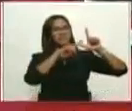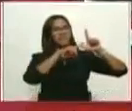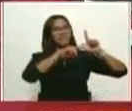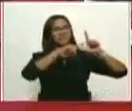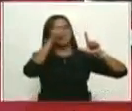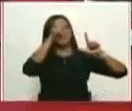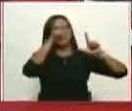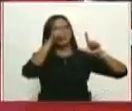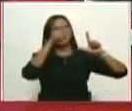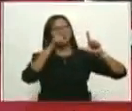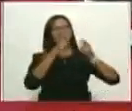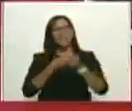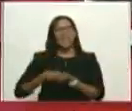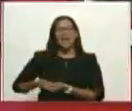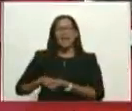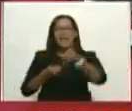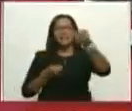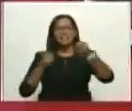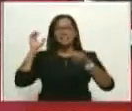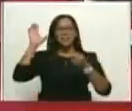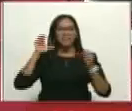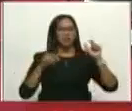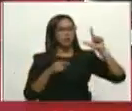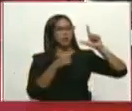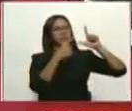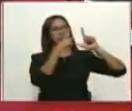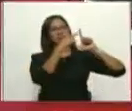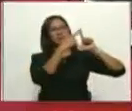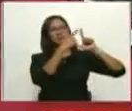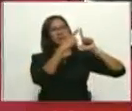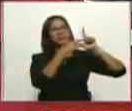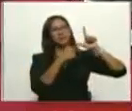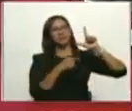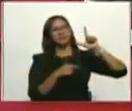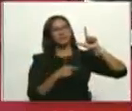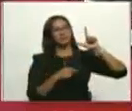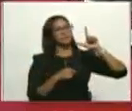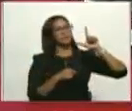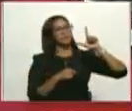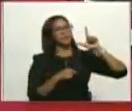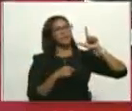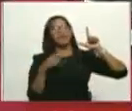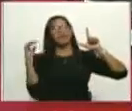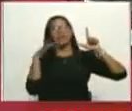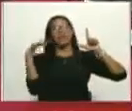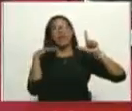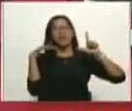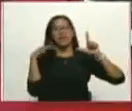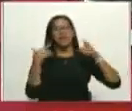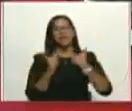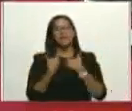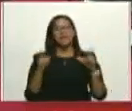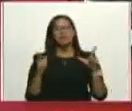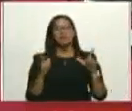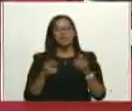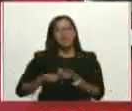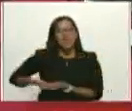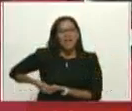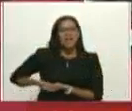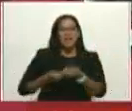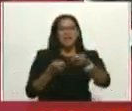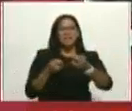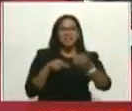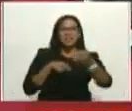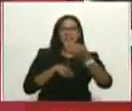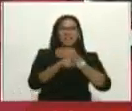bayoneta no, de la lanza patriota de la guerra de liberación. La lanza entraba y cuando